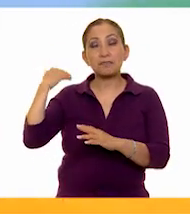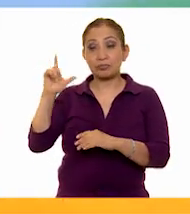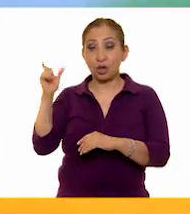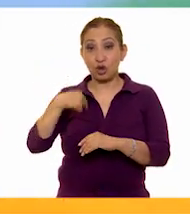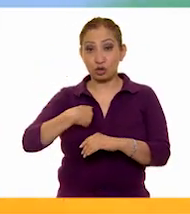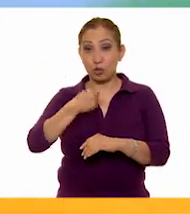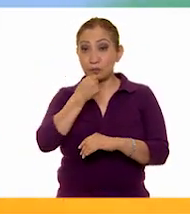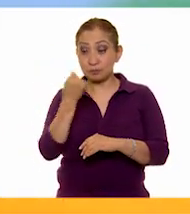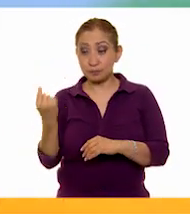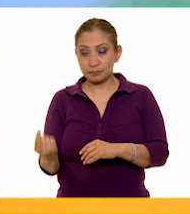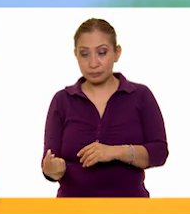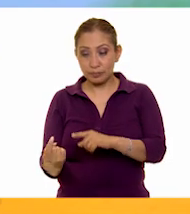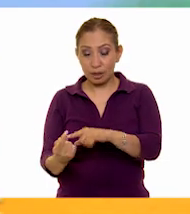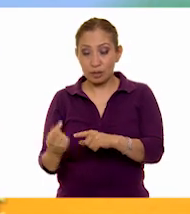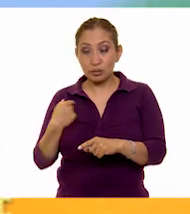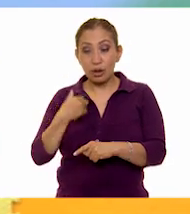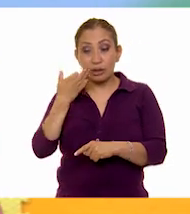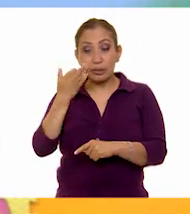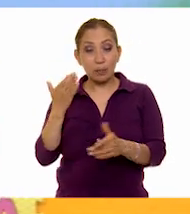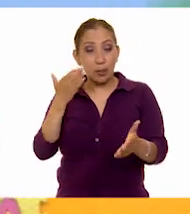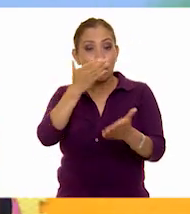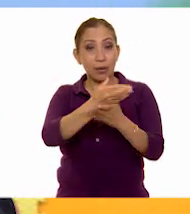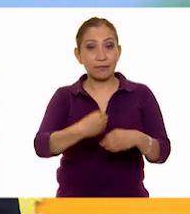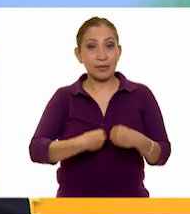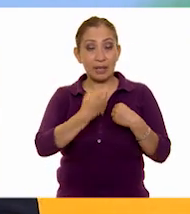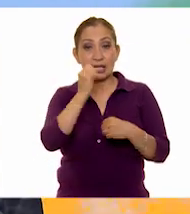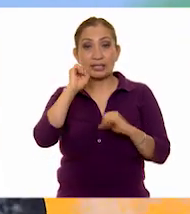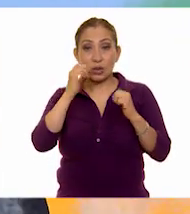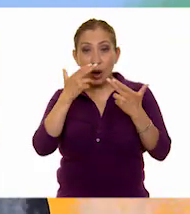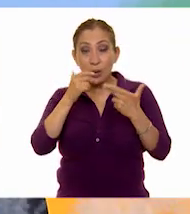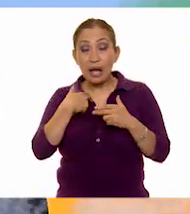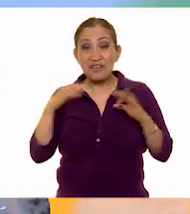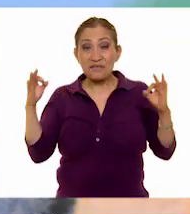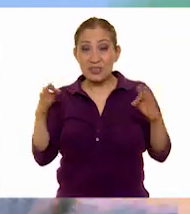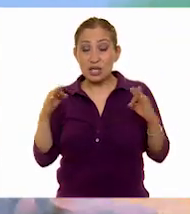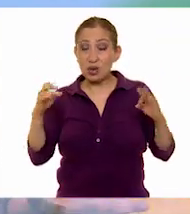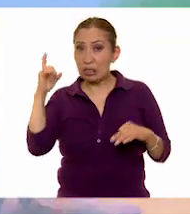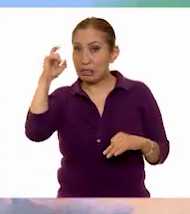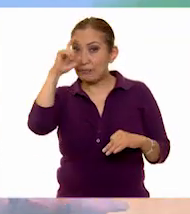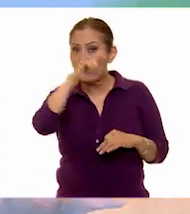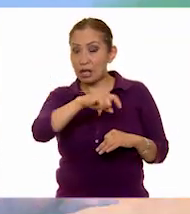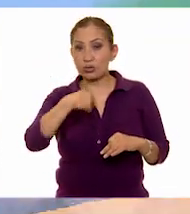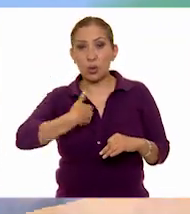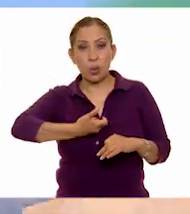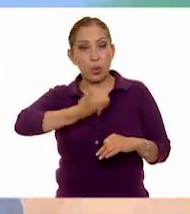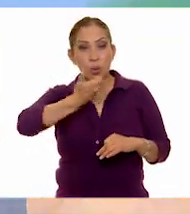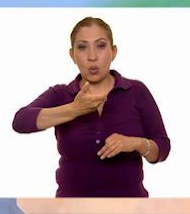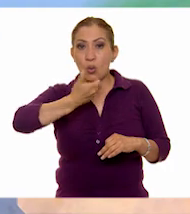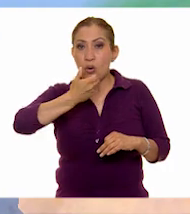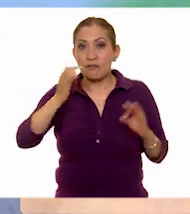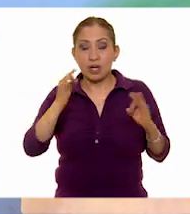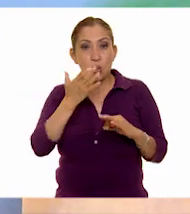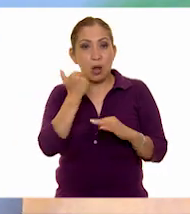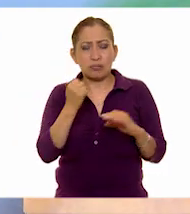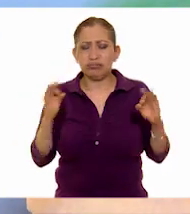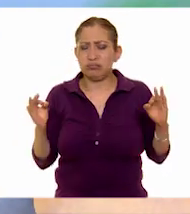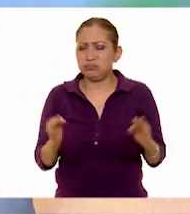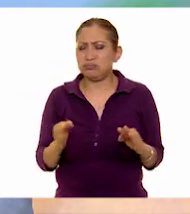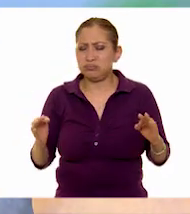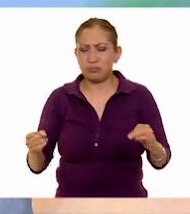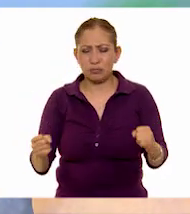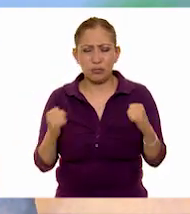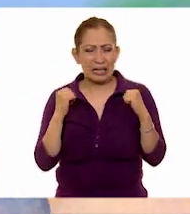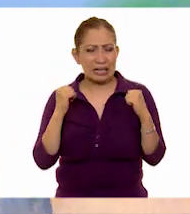cuando era chico, viví un tiempo en Chihuahua y algunos inviernos eran muy duros. Yo no estaba acostumbrado a tanto frío y hacía mucho frío